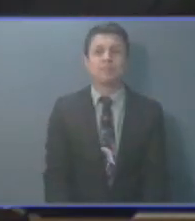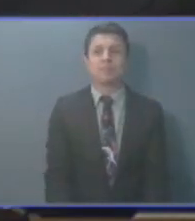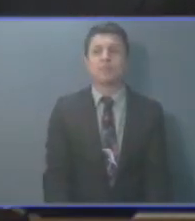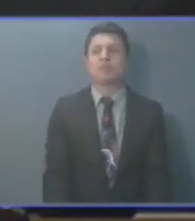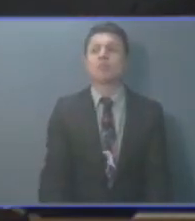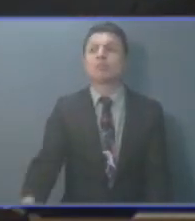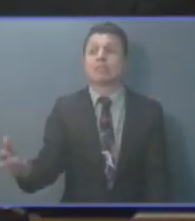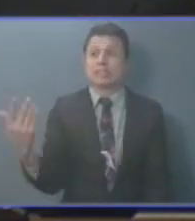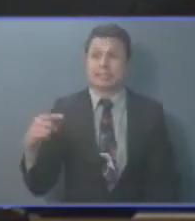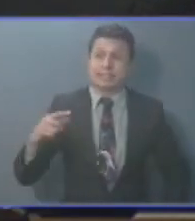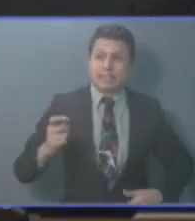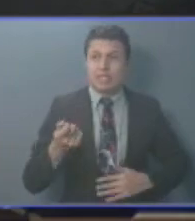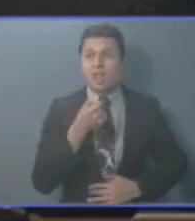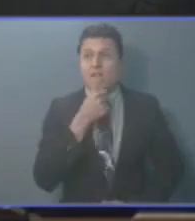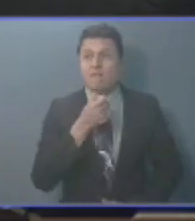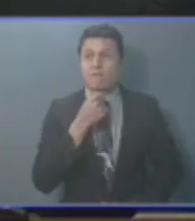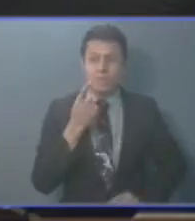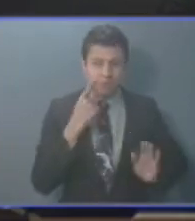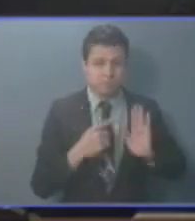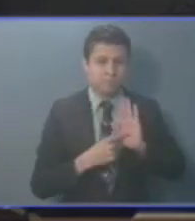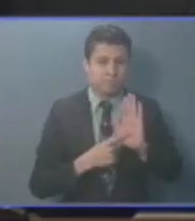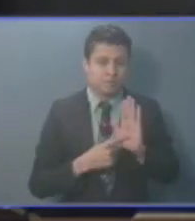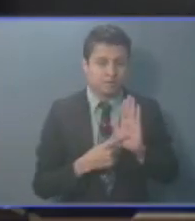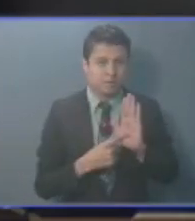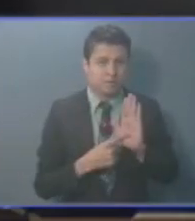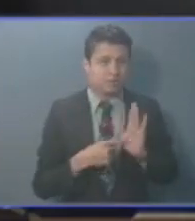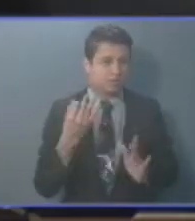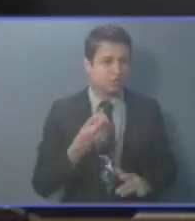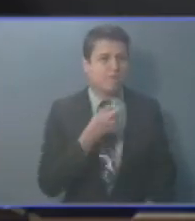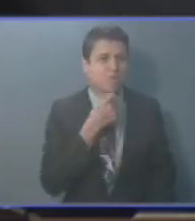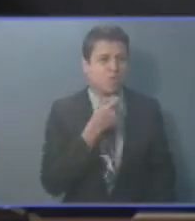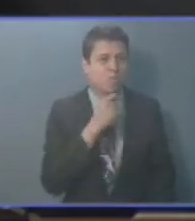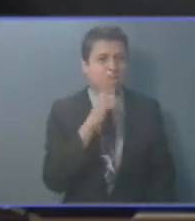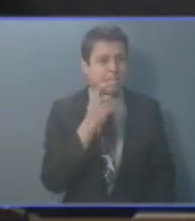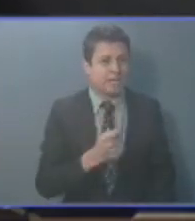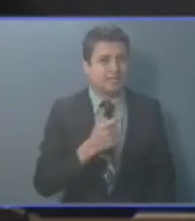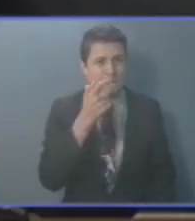Dar informes mensuales a esta Asamblea Legislativa como corresponde.